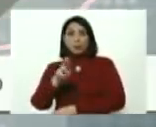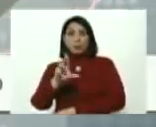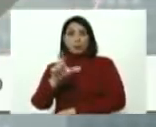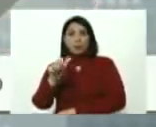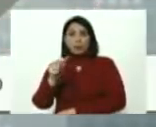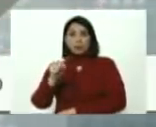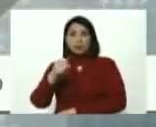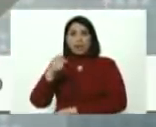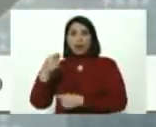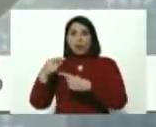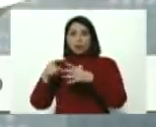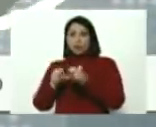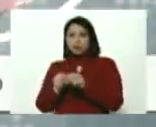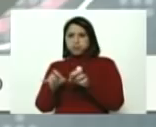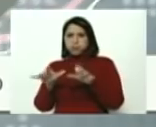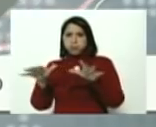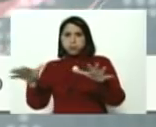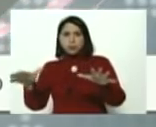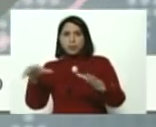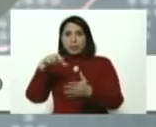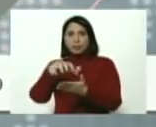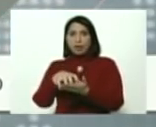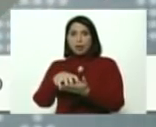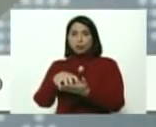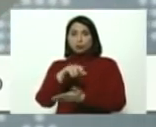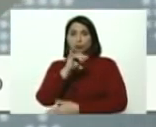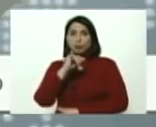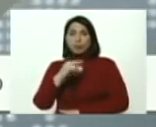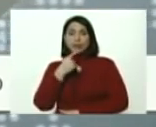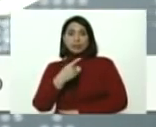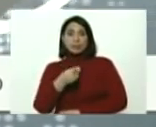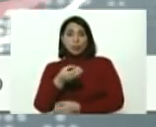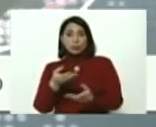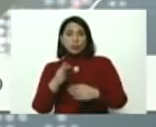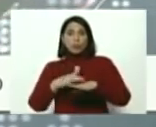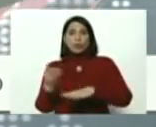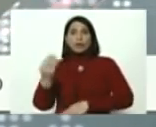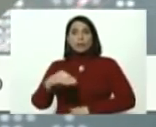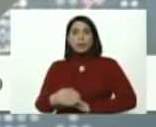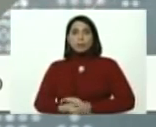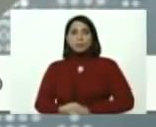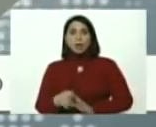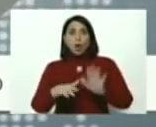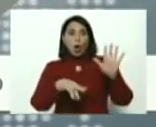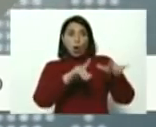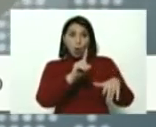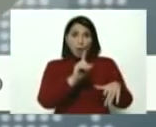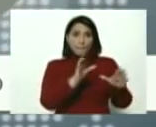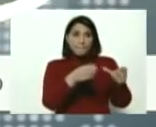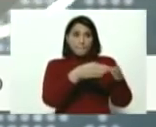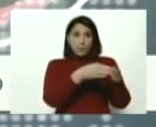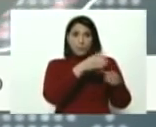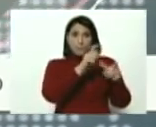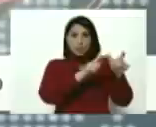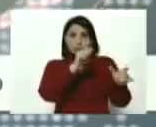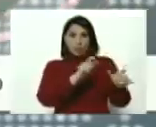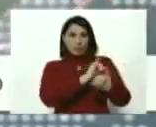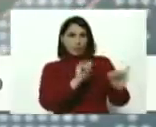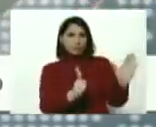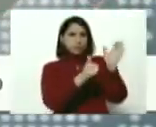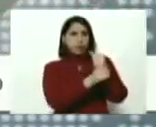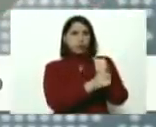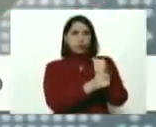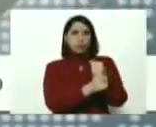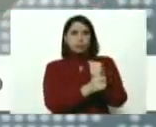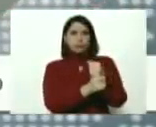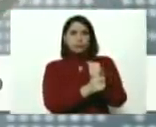hacia otras zonas del estado Zulia. Decimos esto porque además de los 11 casos captados